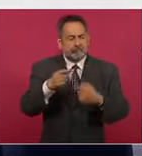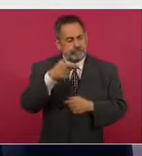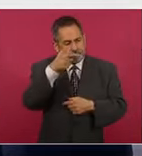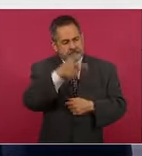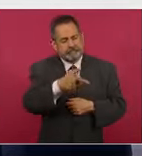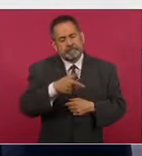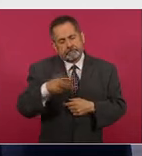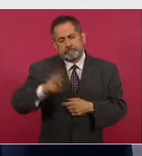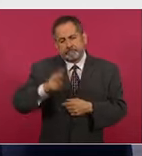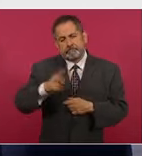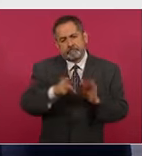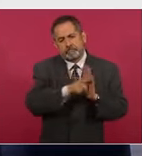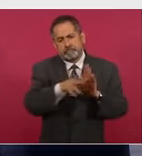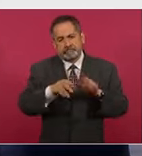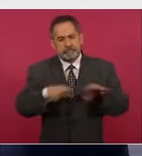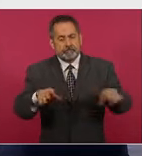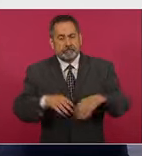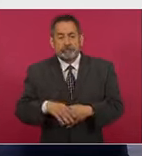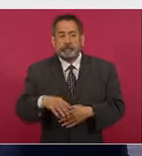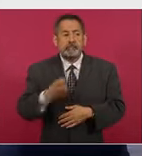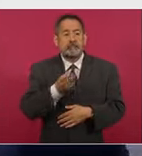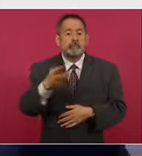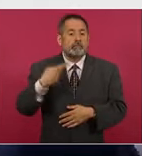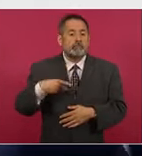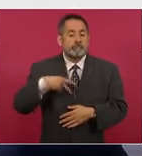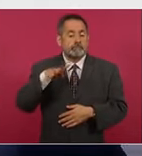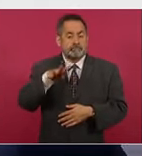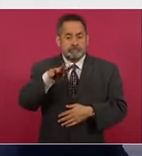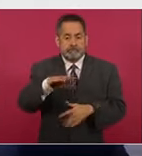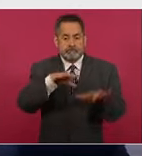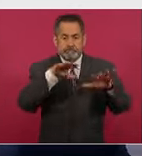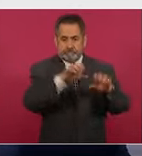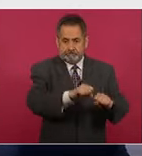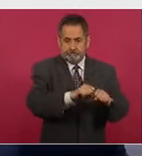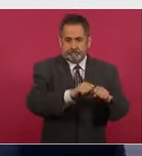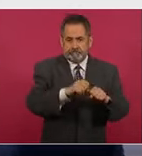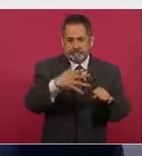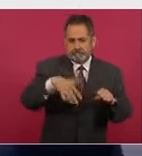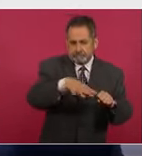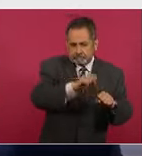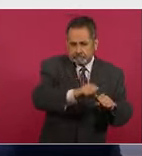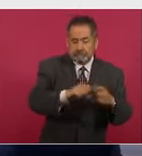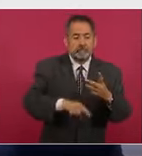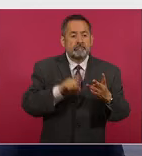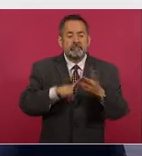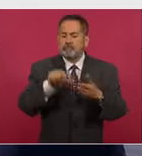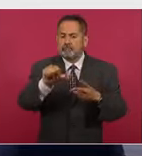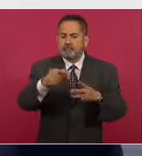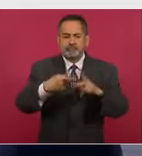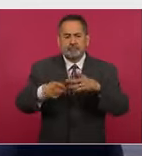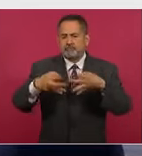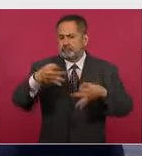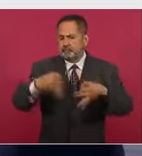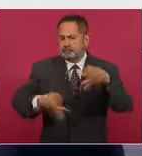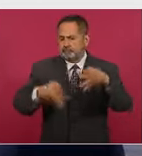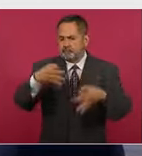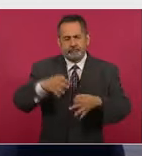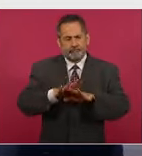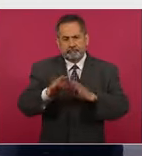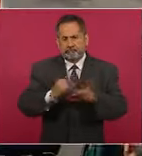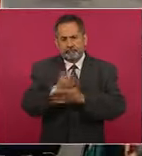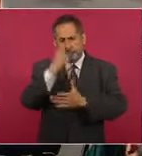periodistas. Hay 19 detenidos o buscados y hay 16 vinculados a proceso penal. Por último,